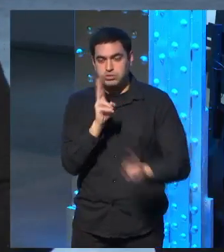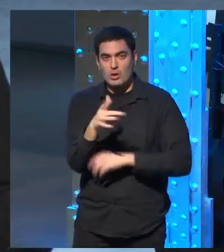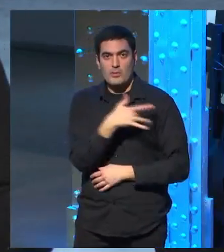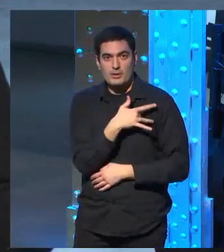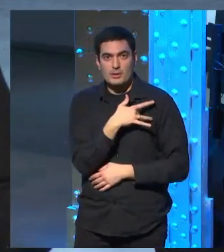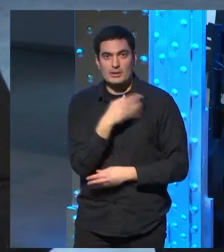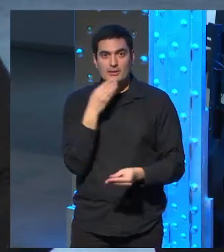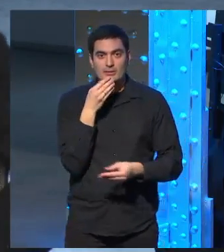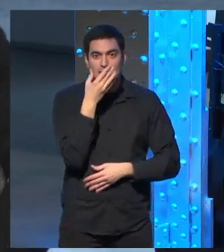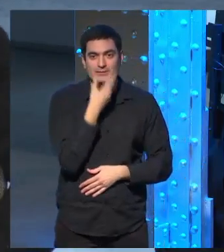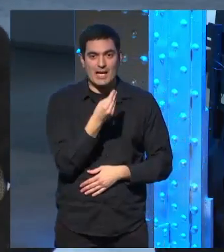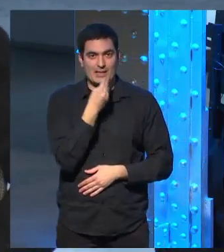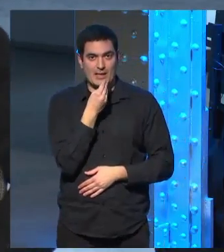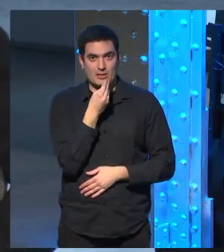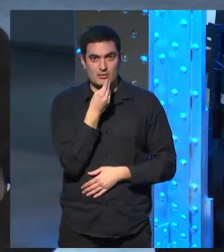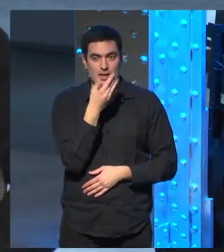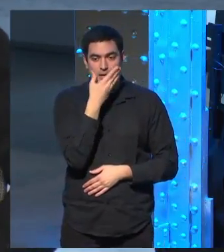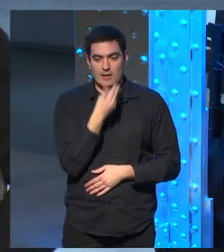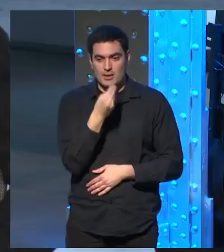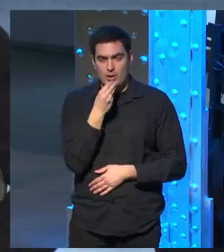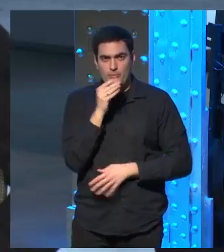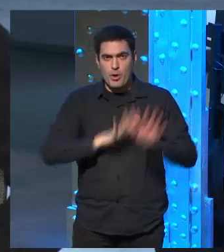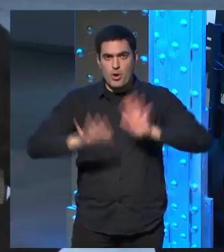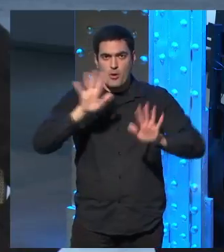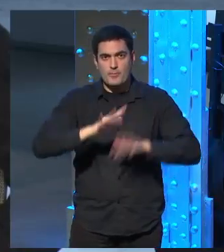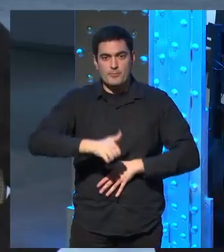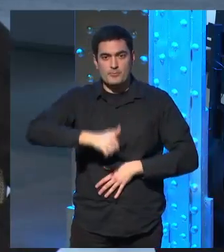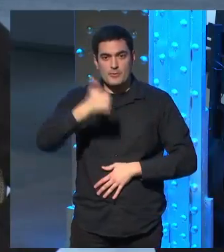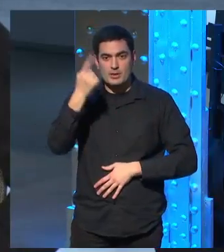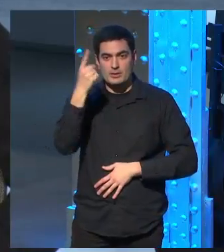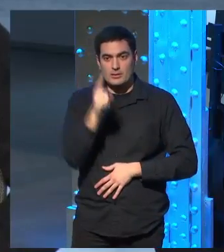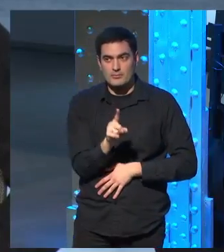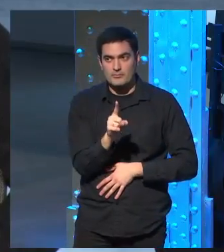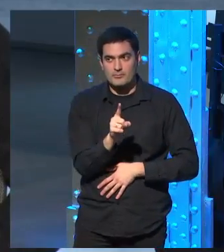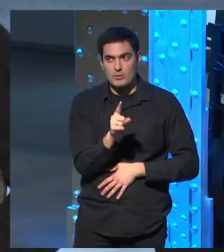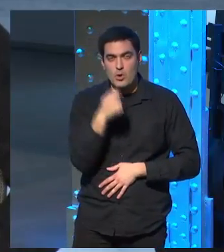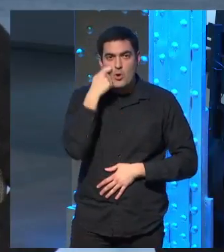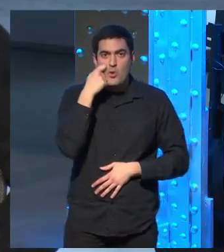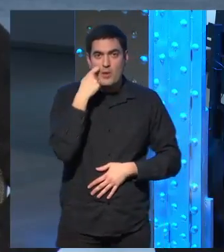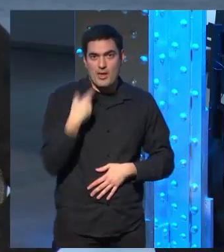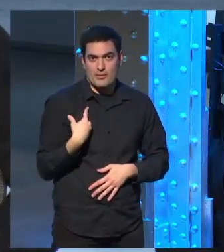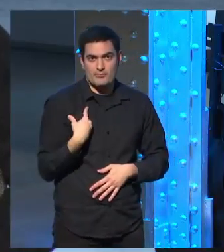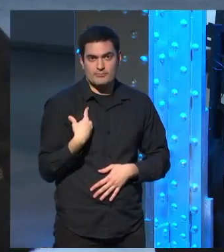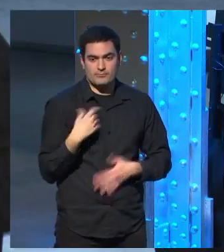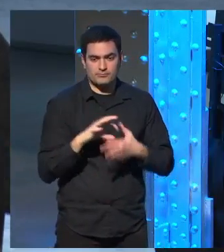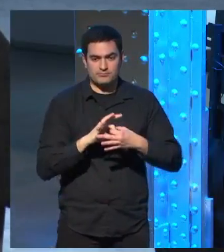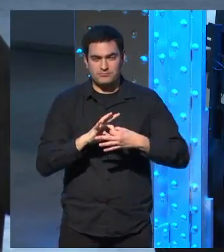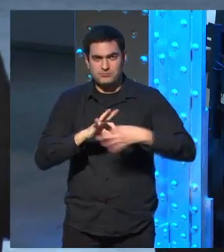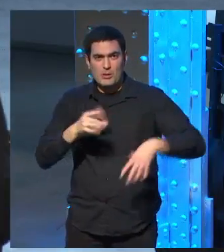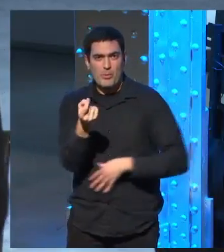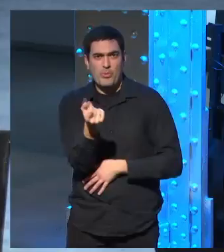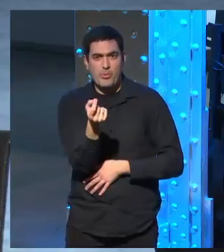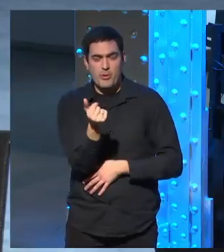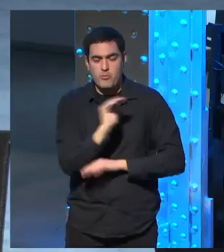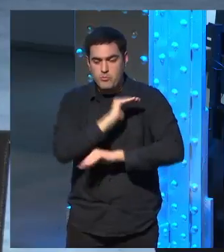romanticismo, a estéticas porrománticas mucho más complejas y alejadas también de una cierta humanidad, ¿no? Entonces el mundo infantil, ya una